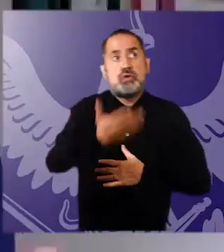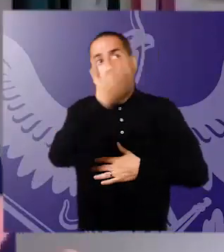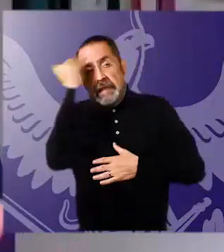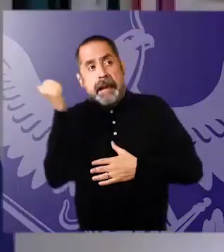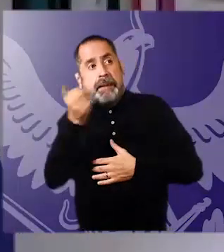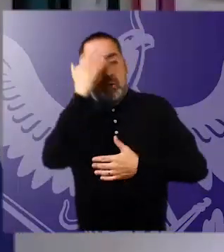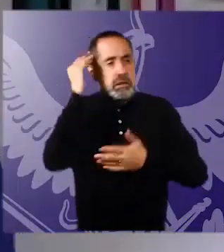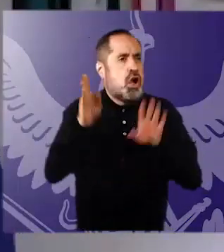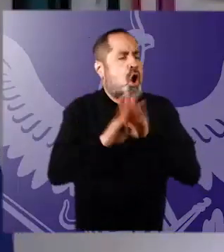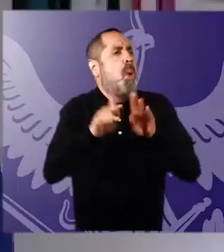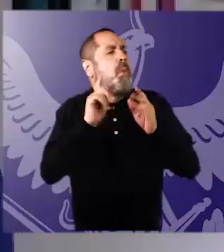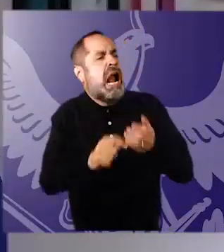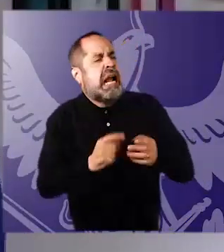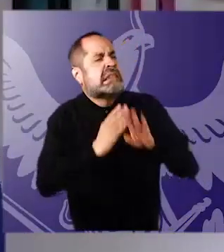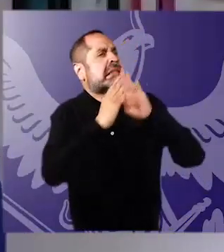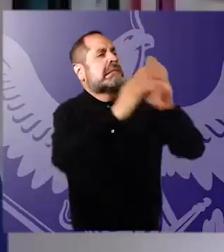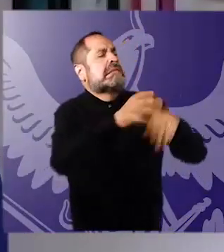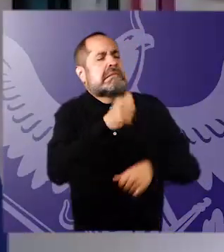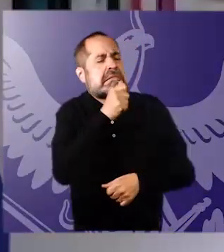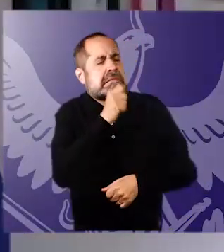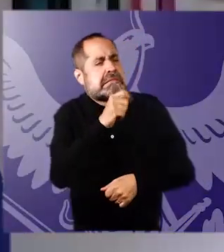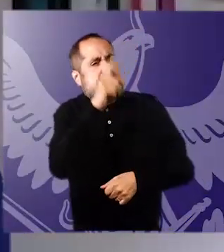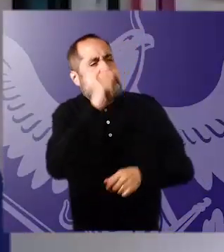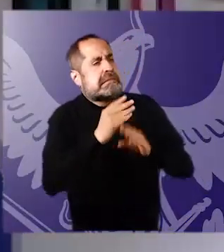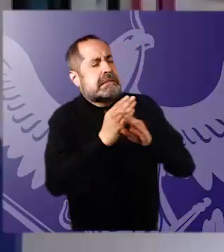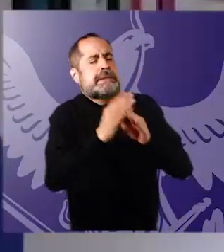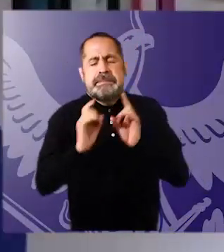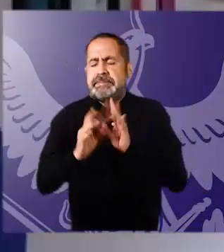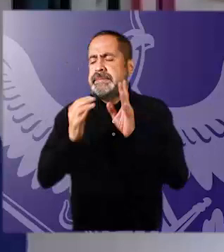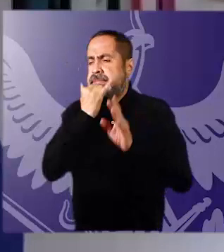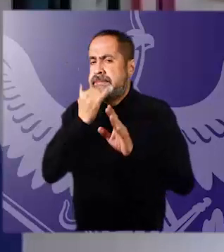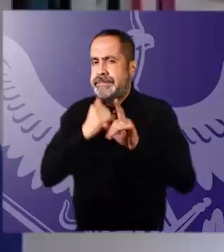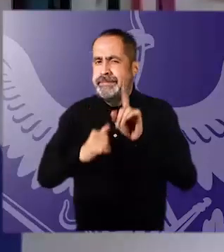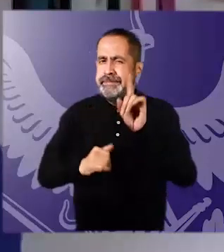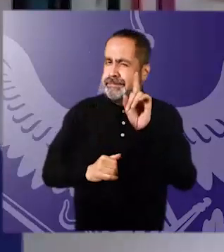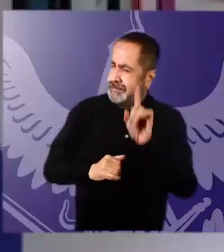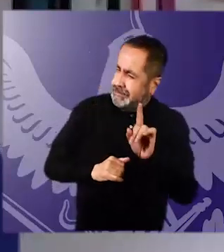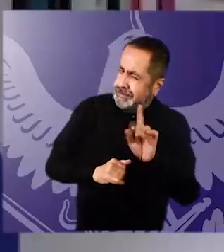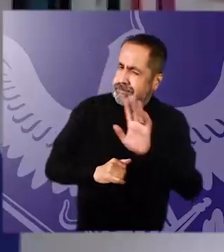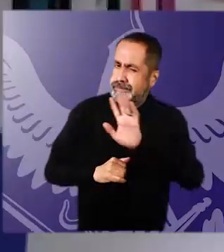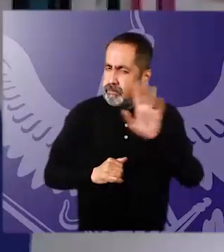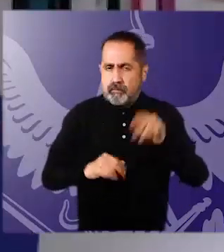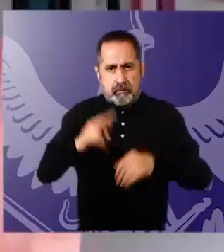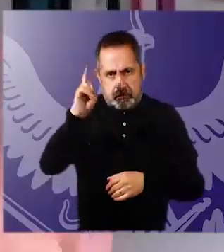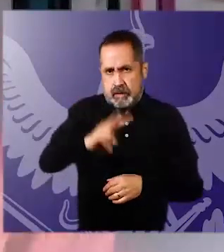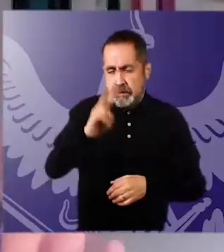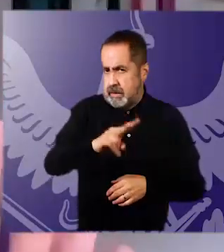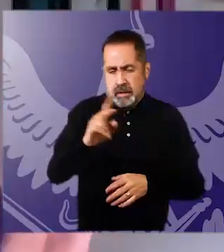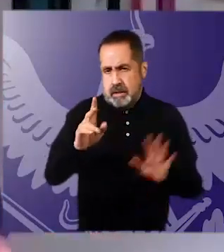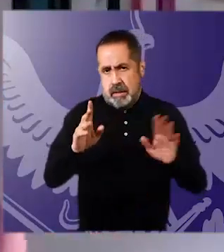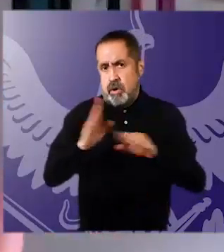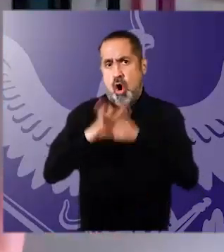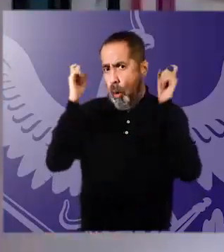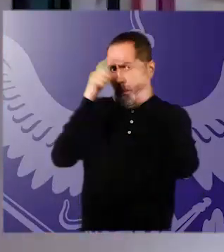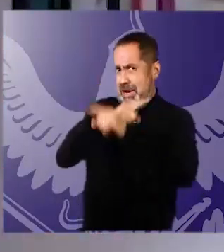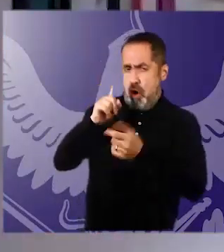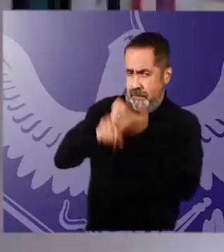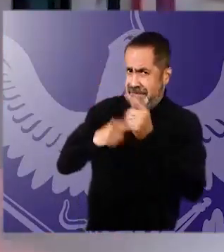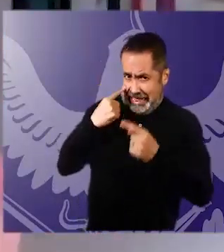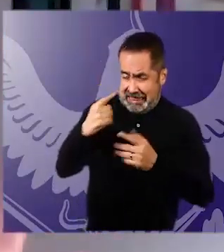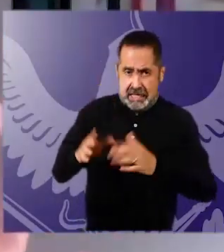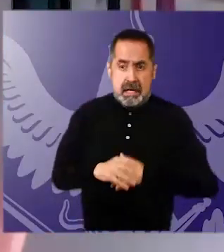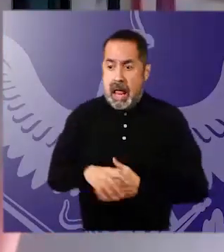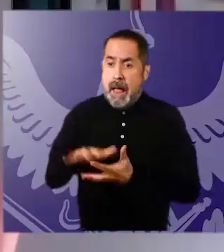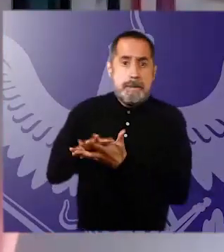adolescentes no conocen los métodos anticonceptivos y esto es una creencia reductora. La realidad